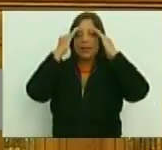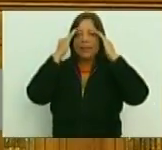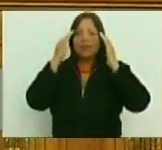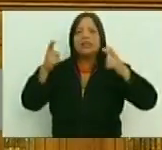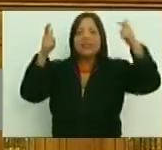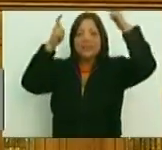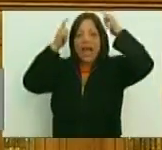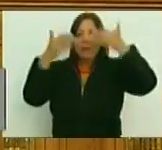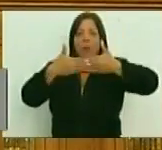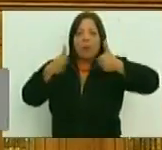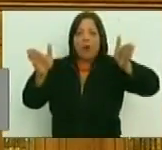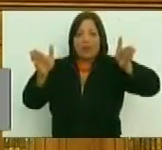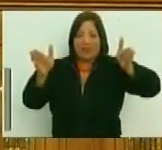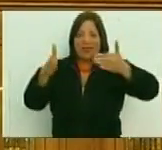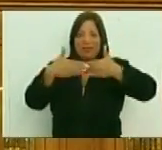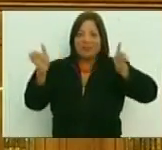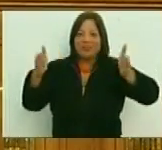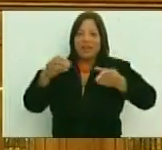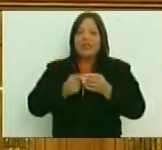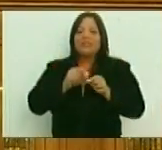Chávez abrió las puertas,